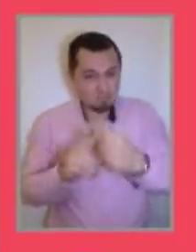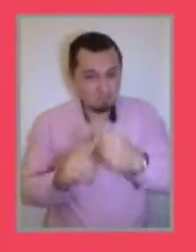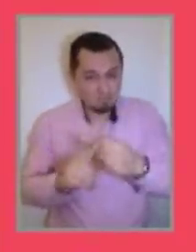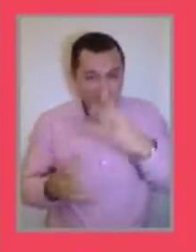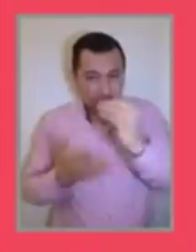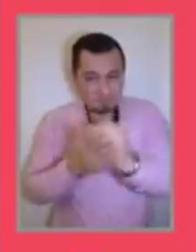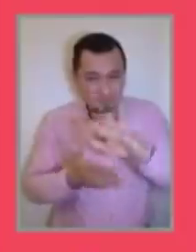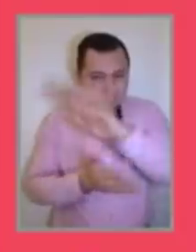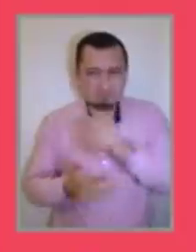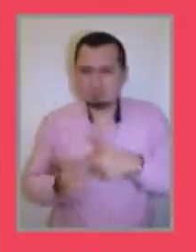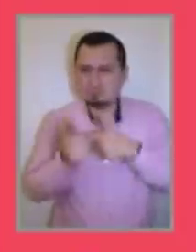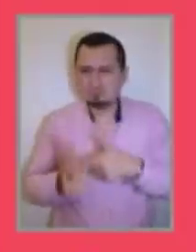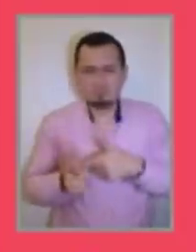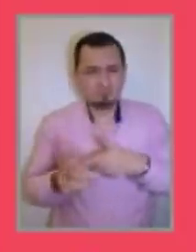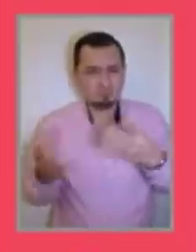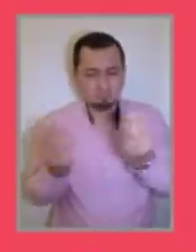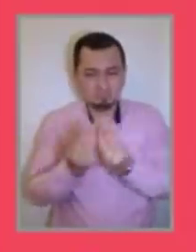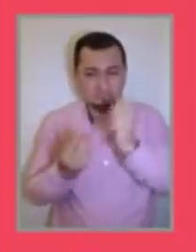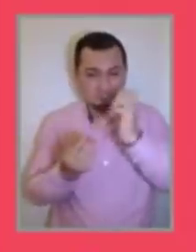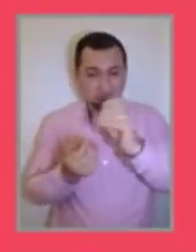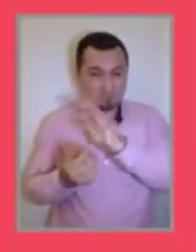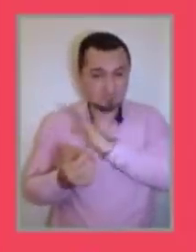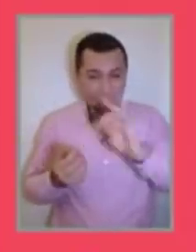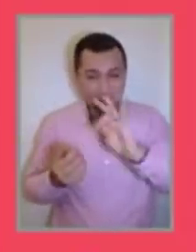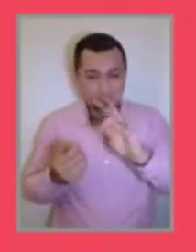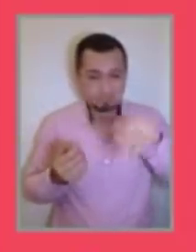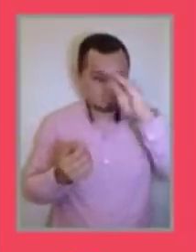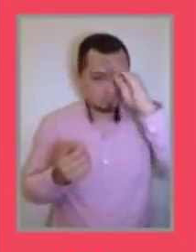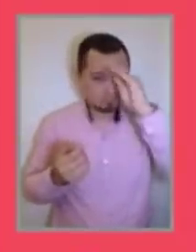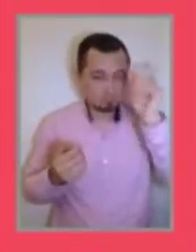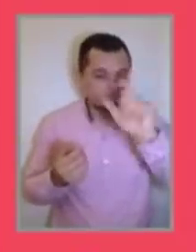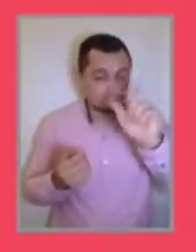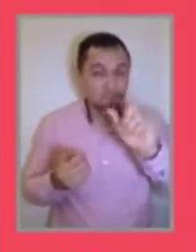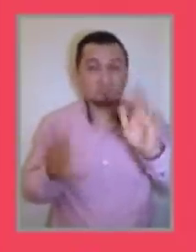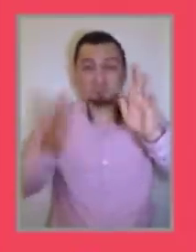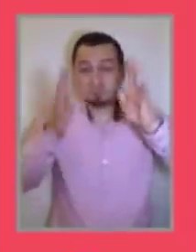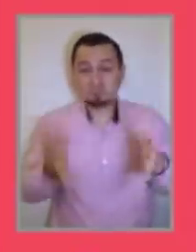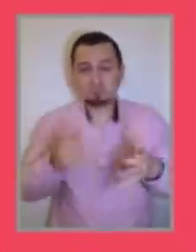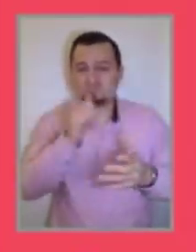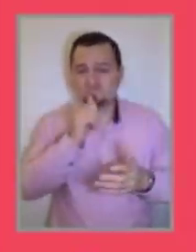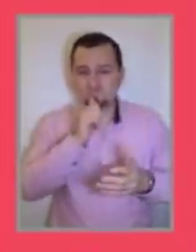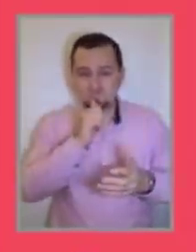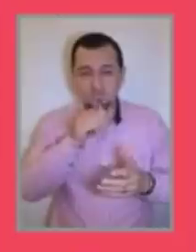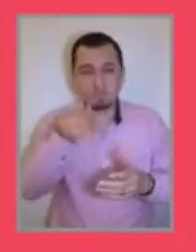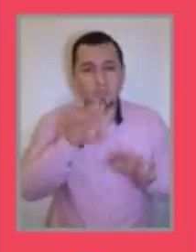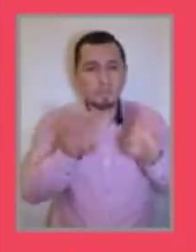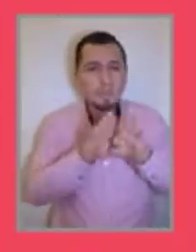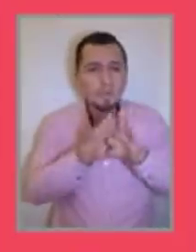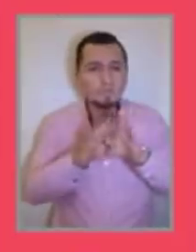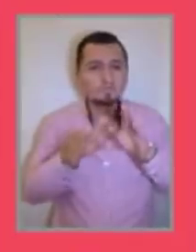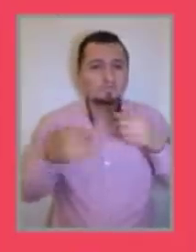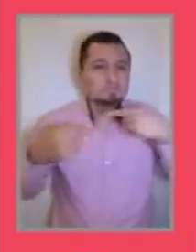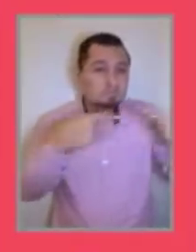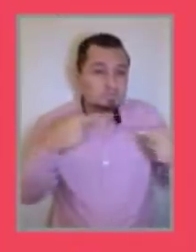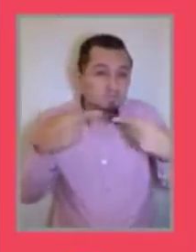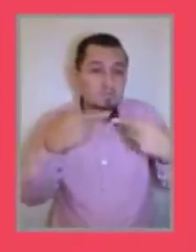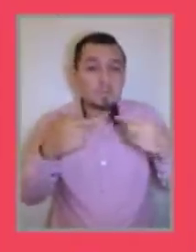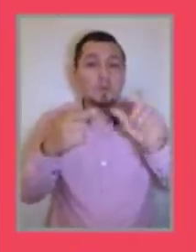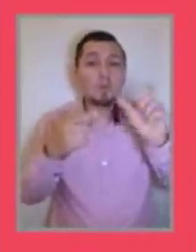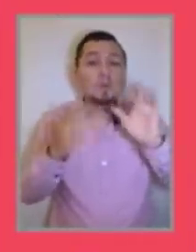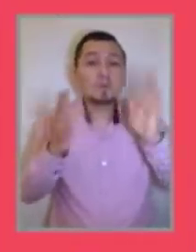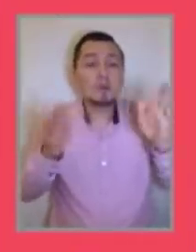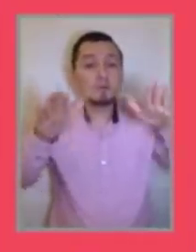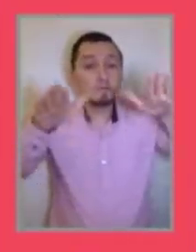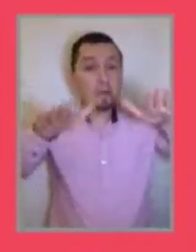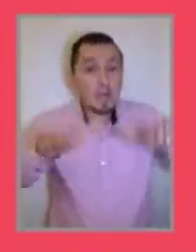son los mismos que hemos venido midiendo y lo que estamos esperando es que haya una consolidación de la tendencia a la baja, que